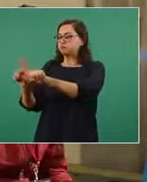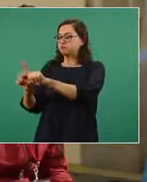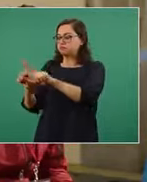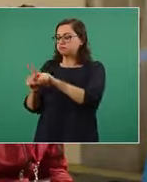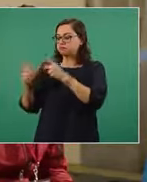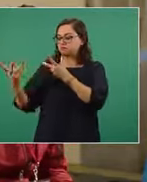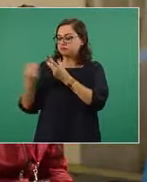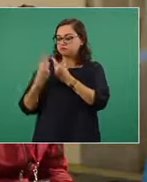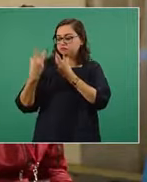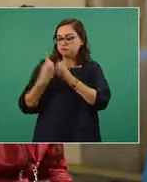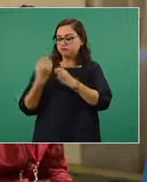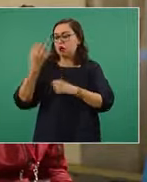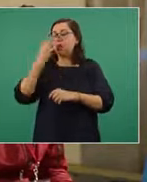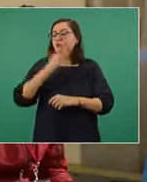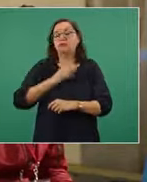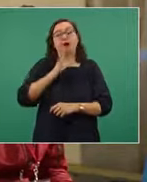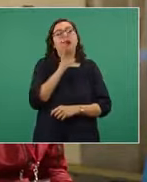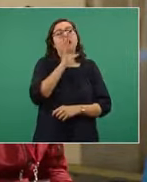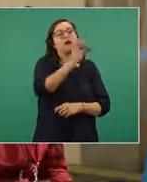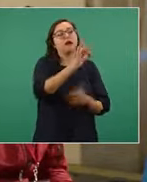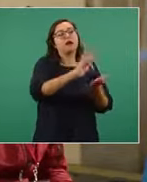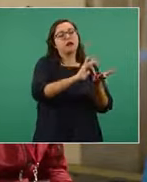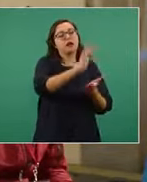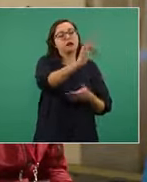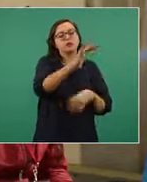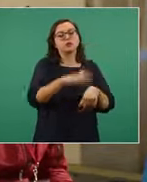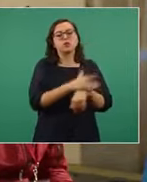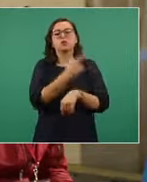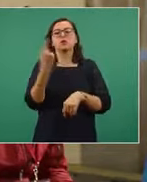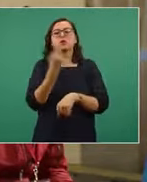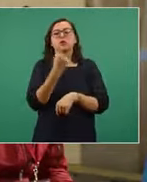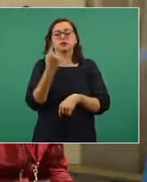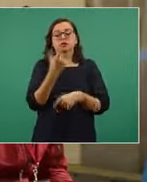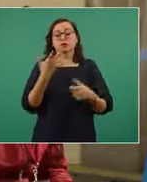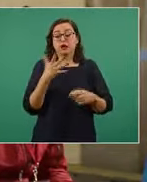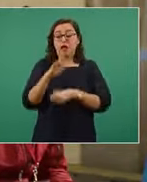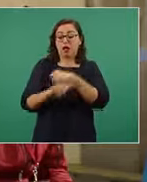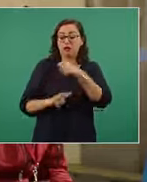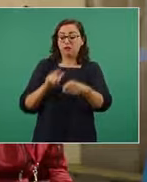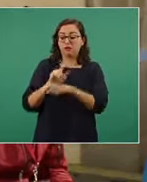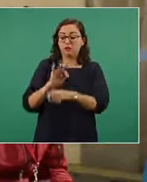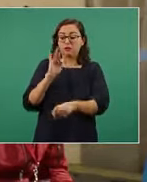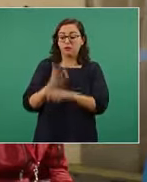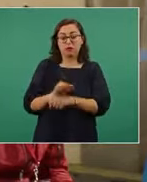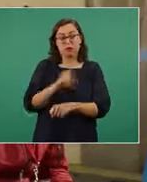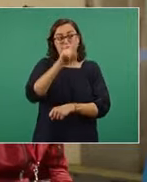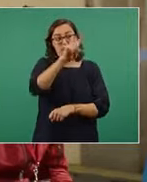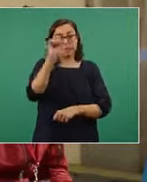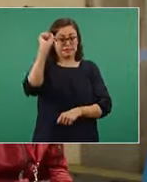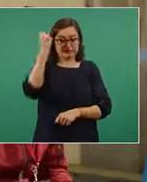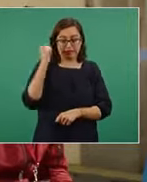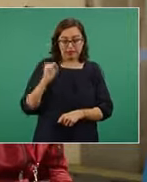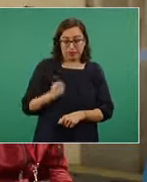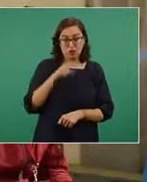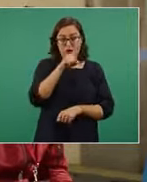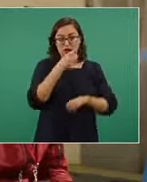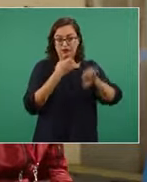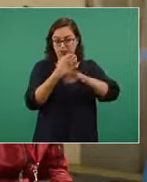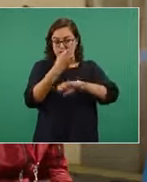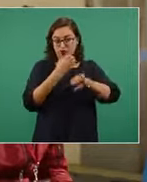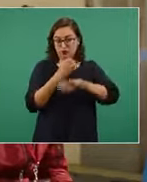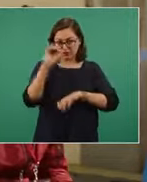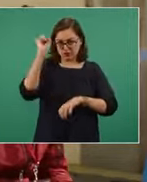Tauromaquia. El motivo fue la recién aprobada Ley de Bienestar Animal en el estado de Sinaloa, misma que